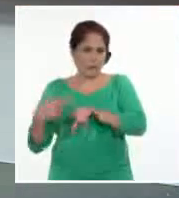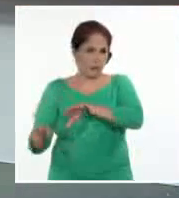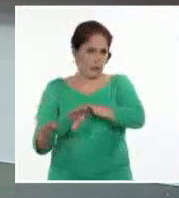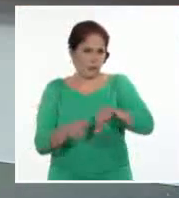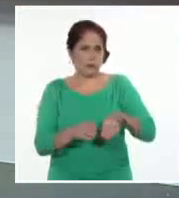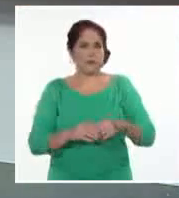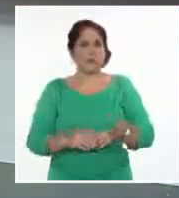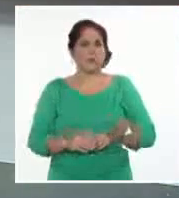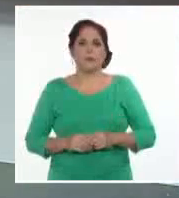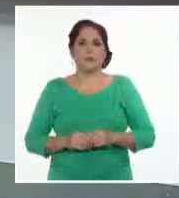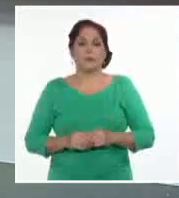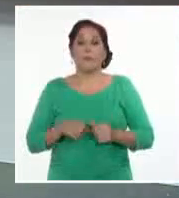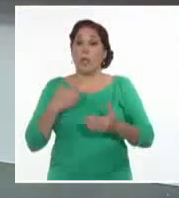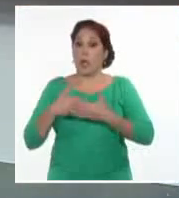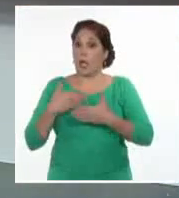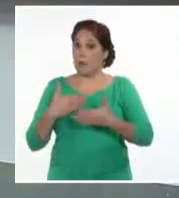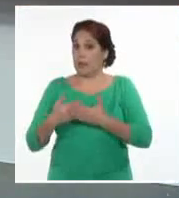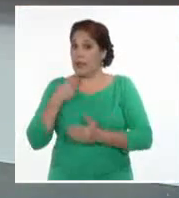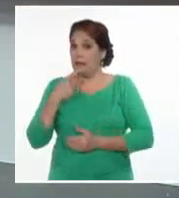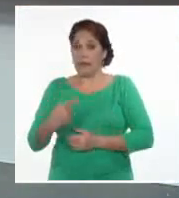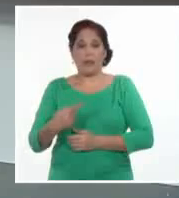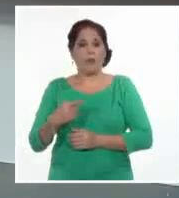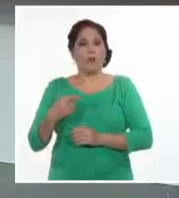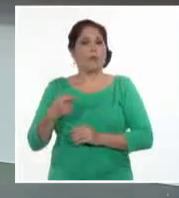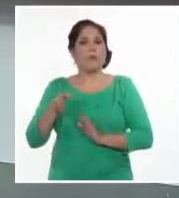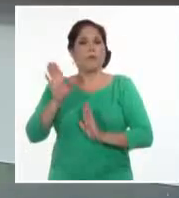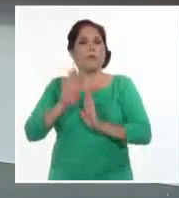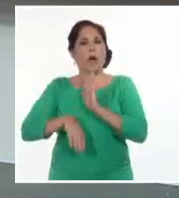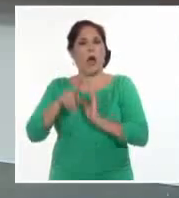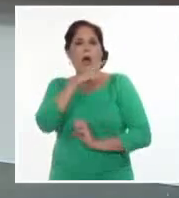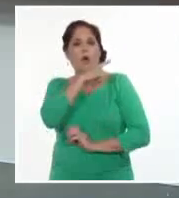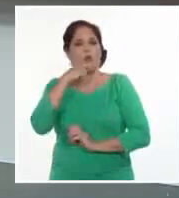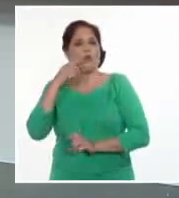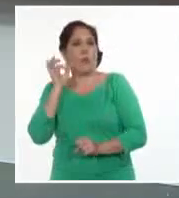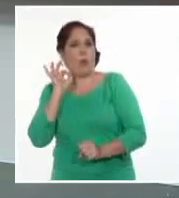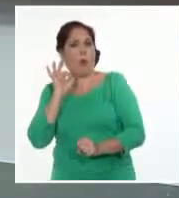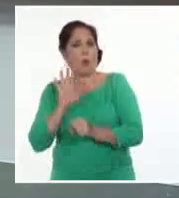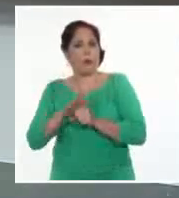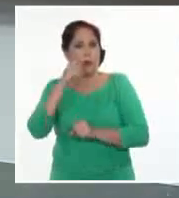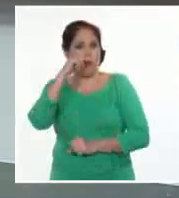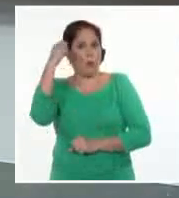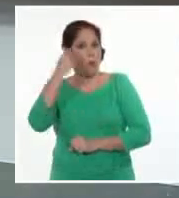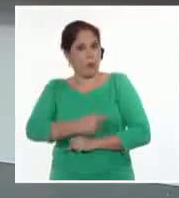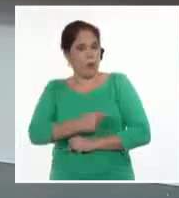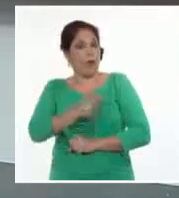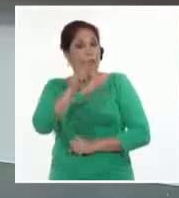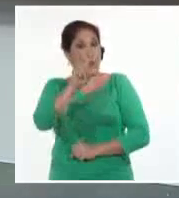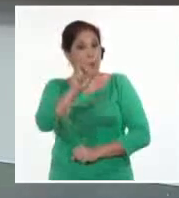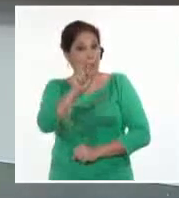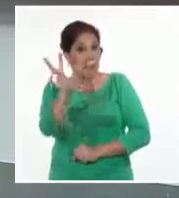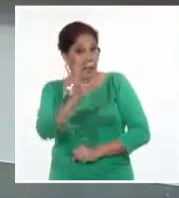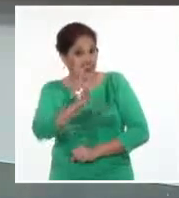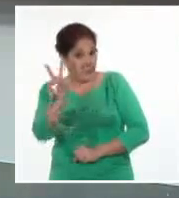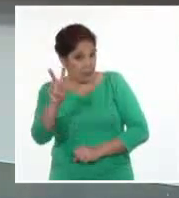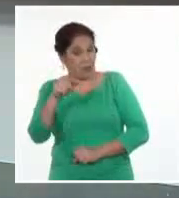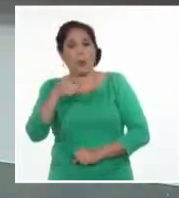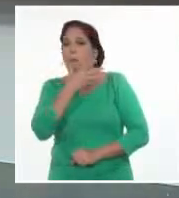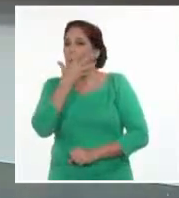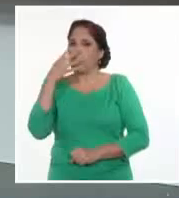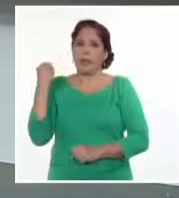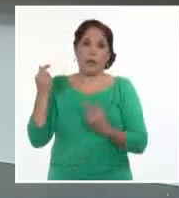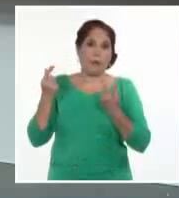Las compañías que anunciaron su retirada de Rusia tras el inicio del conflicto bélico en Ucrania a comienzos de 2022 sufrieron pérdidas de